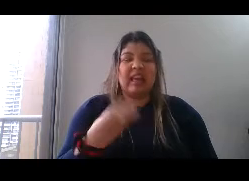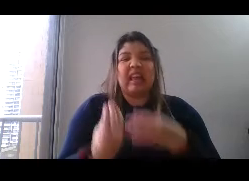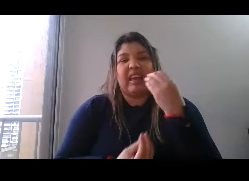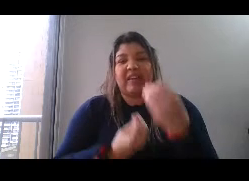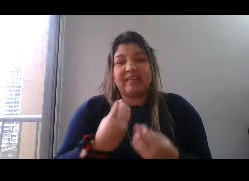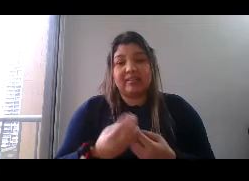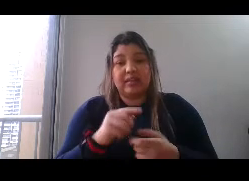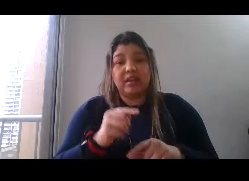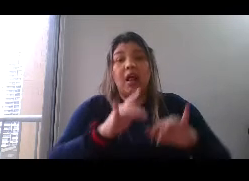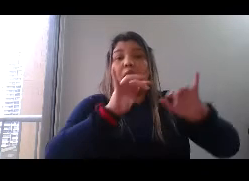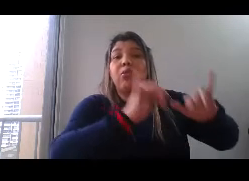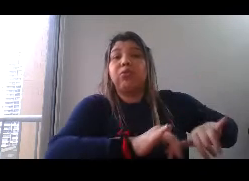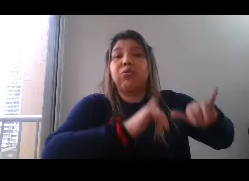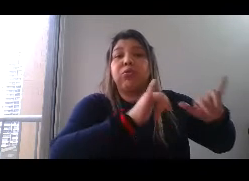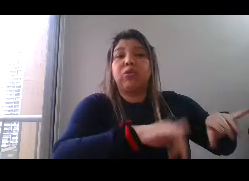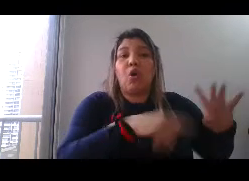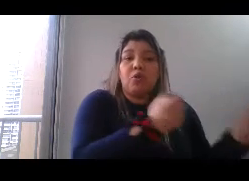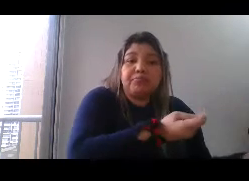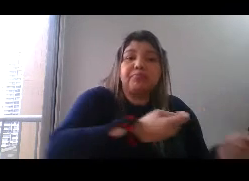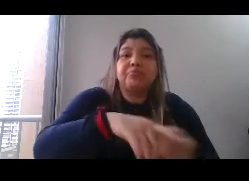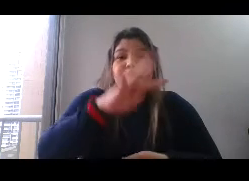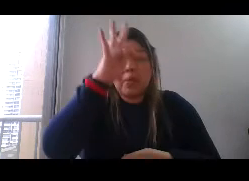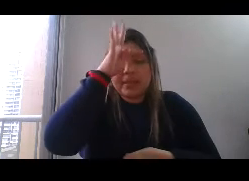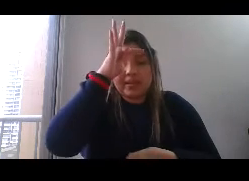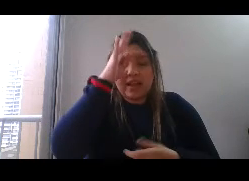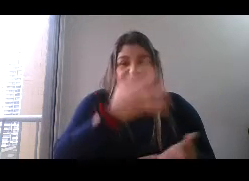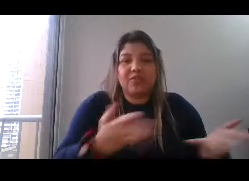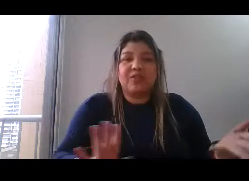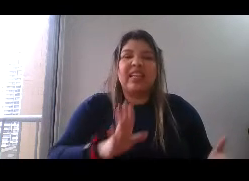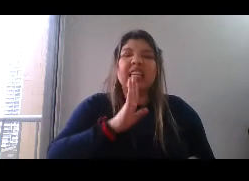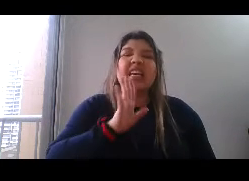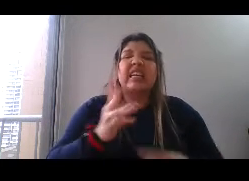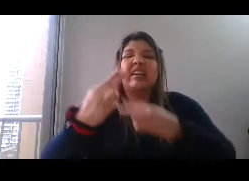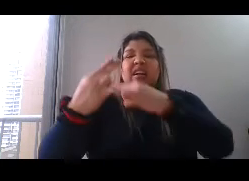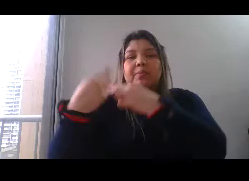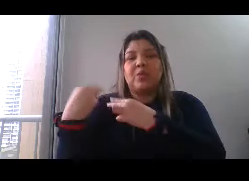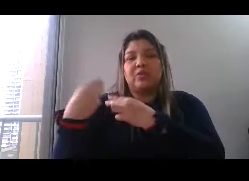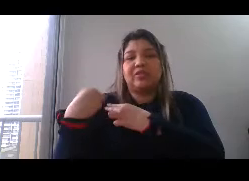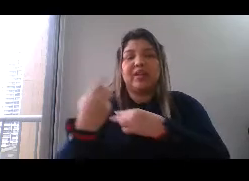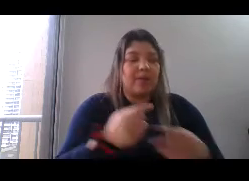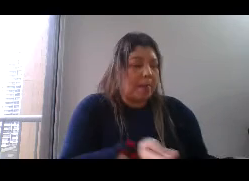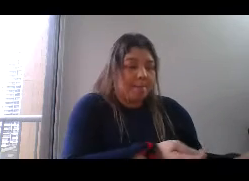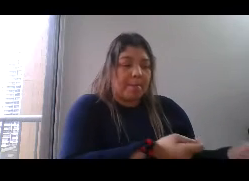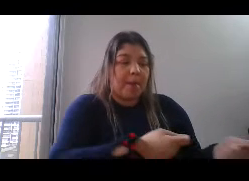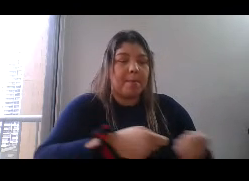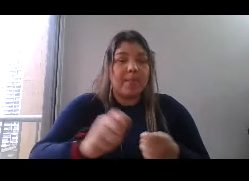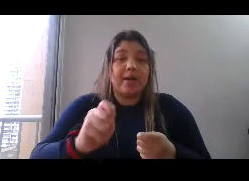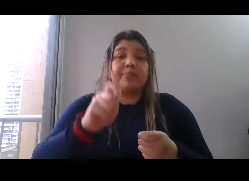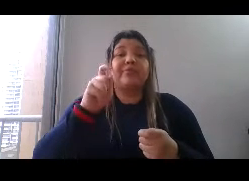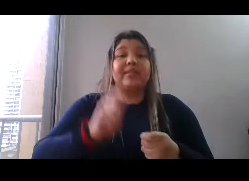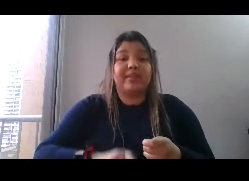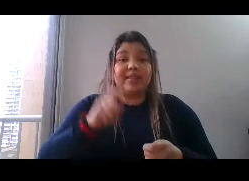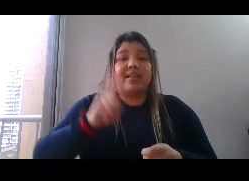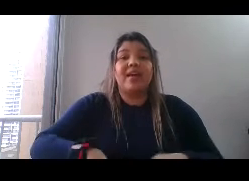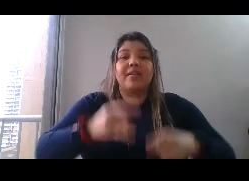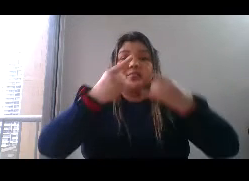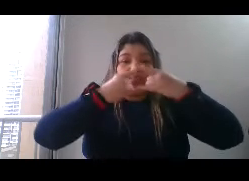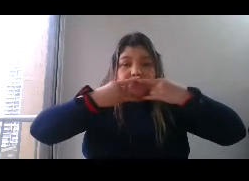el personal de salud que se ha encargado de trasladar ese paciente debe usar protección respiratoria,